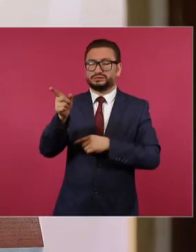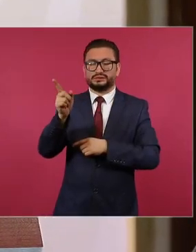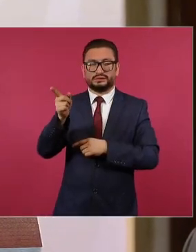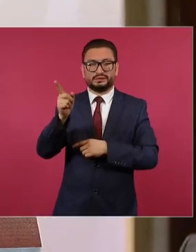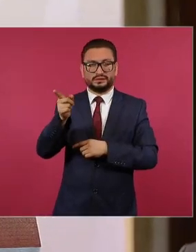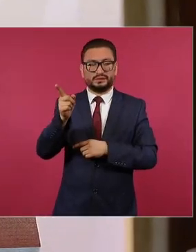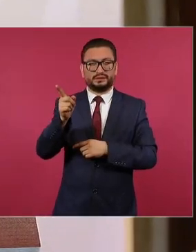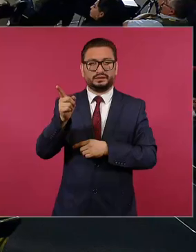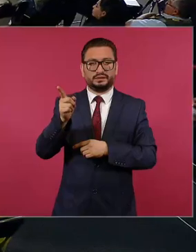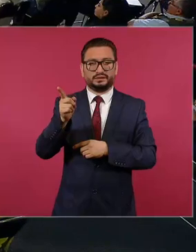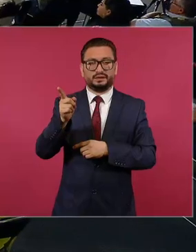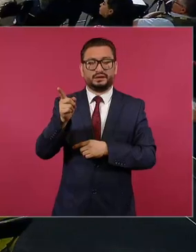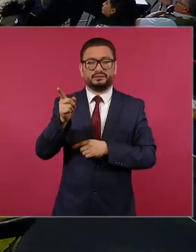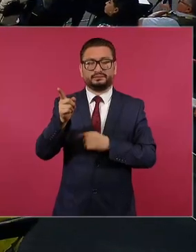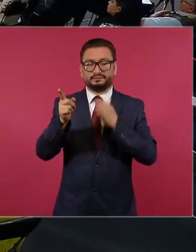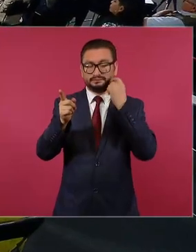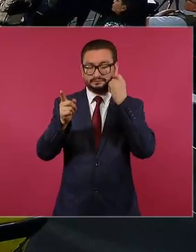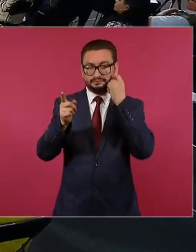esta